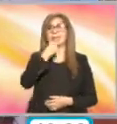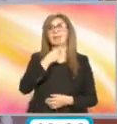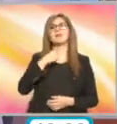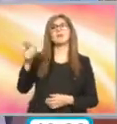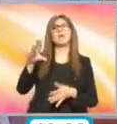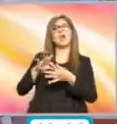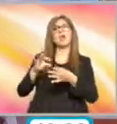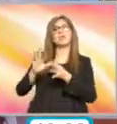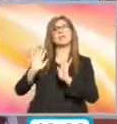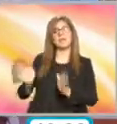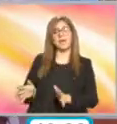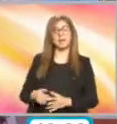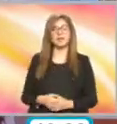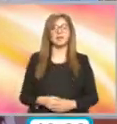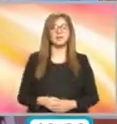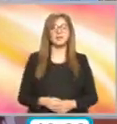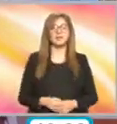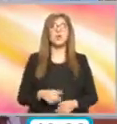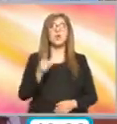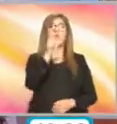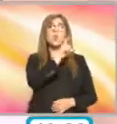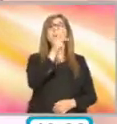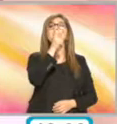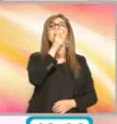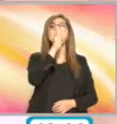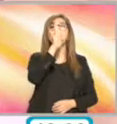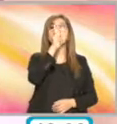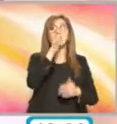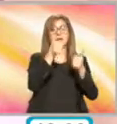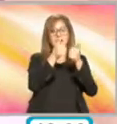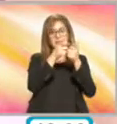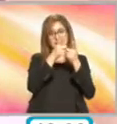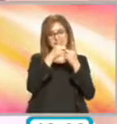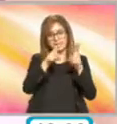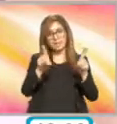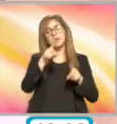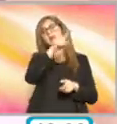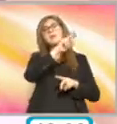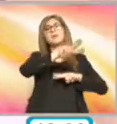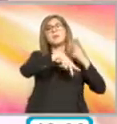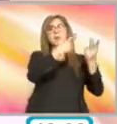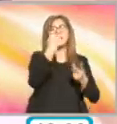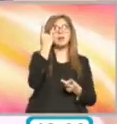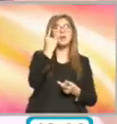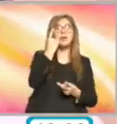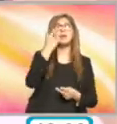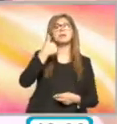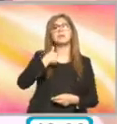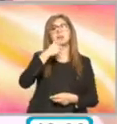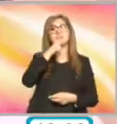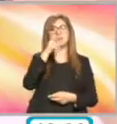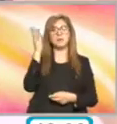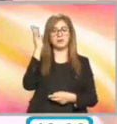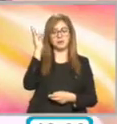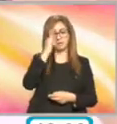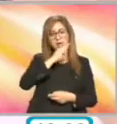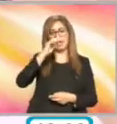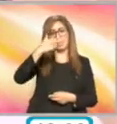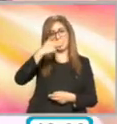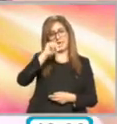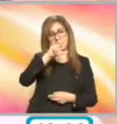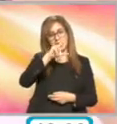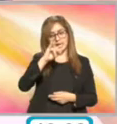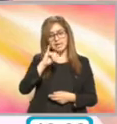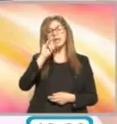Adelante. Tras el divorcio de mis papás, mi mamá se muda a Campeche y conoce a Harry, mi padrastro, y vivo con él desde